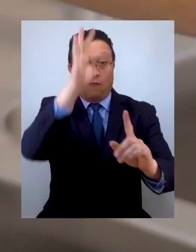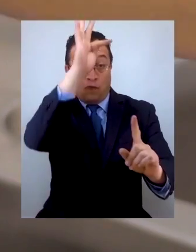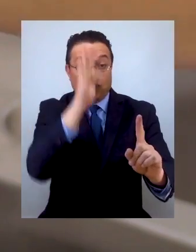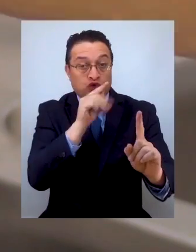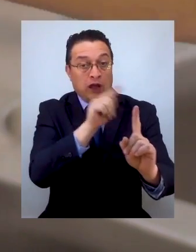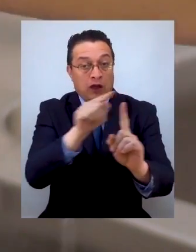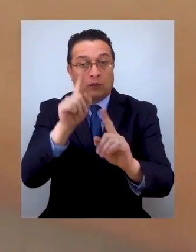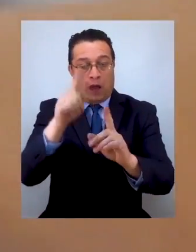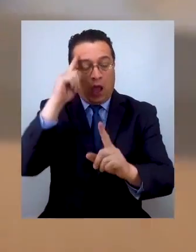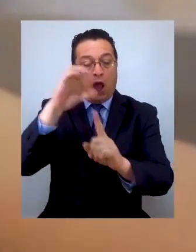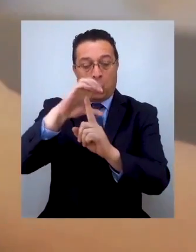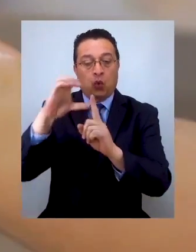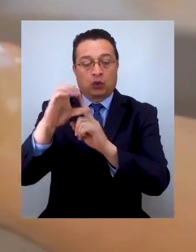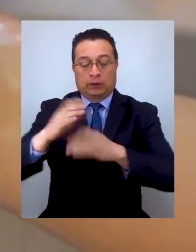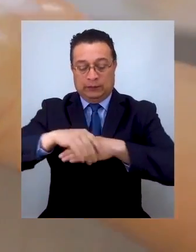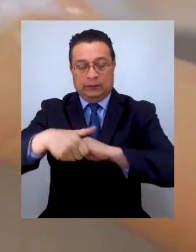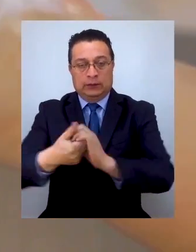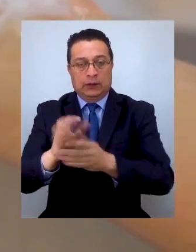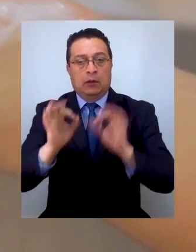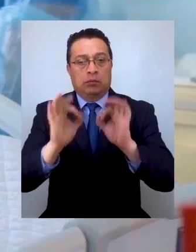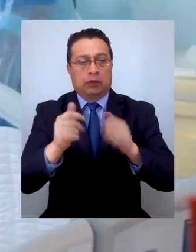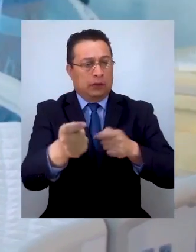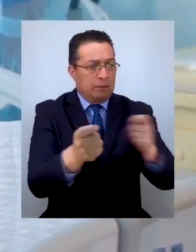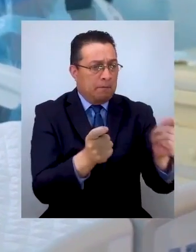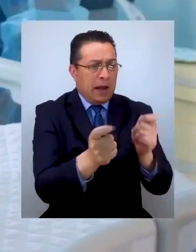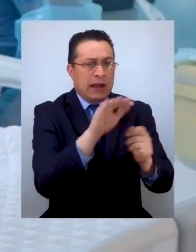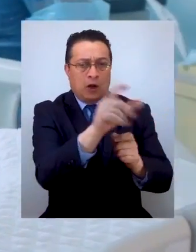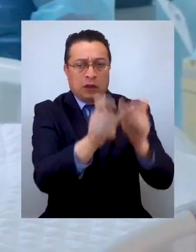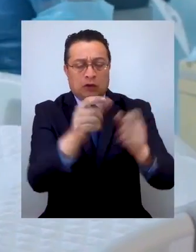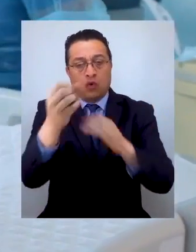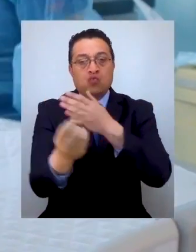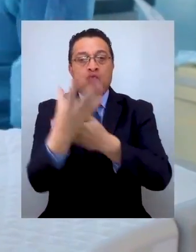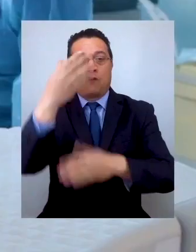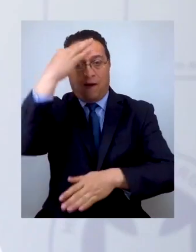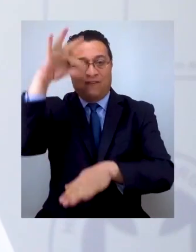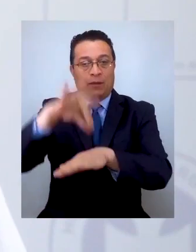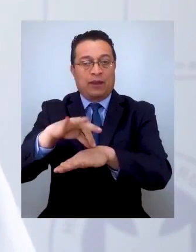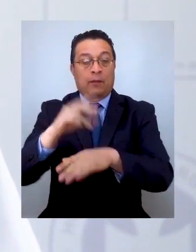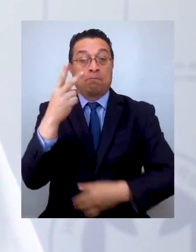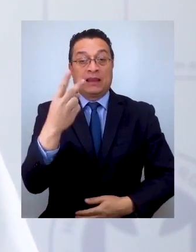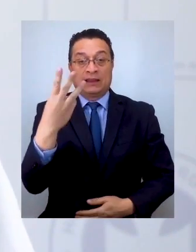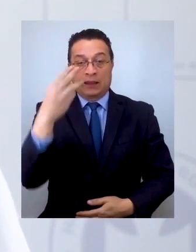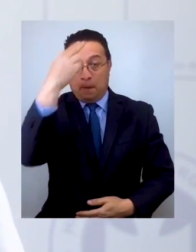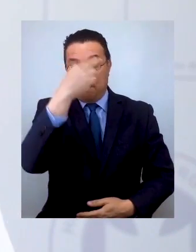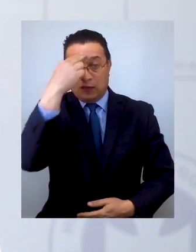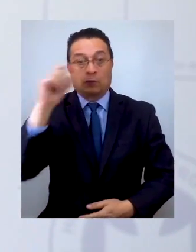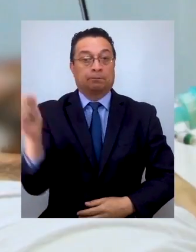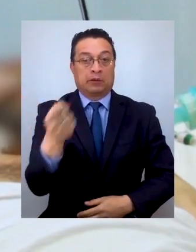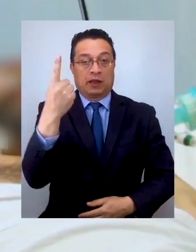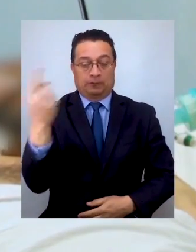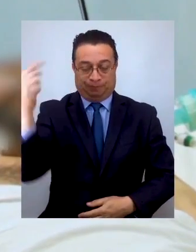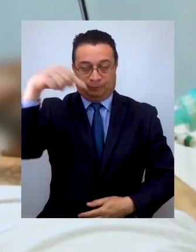funcionarios tenían cultura de higiene de manos y manejo de pacientes con esta nueva enfermedad. El 23 de marzo llegó el